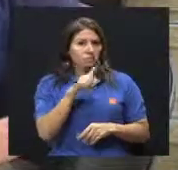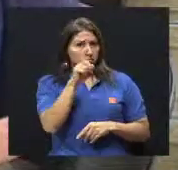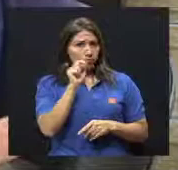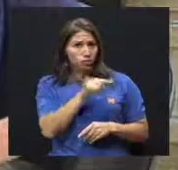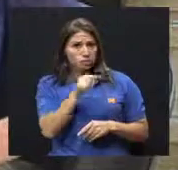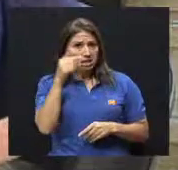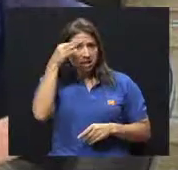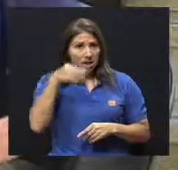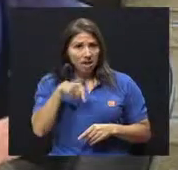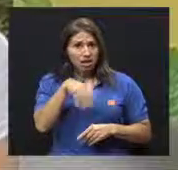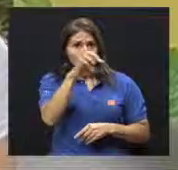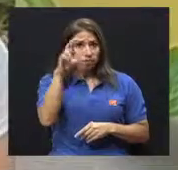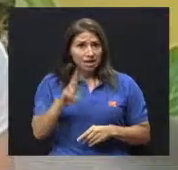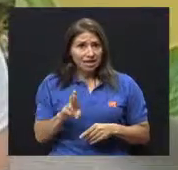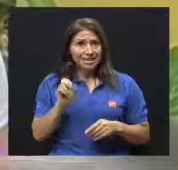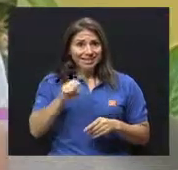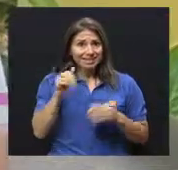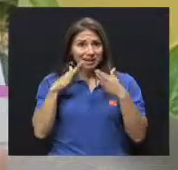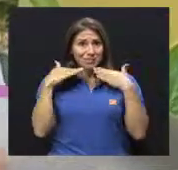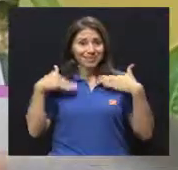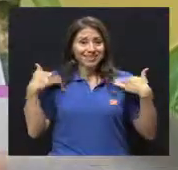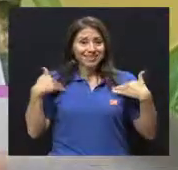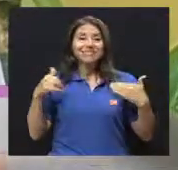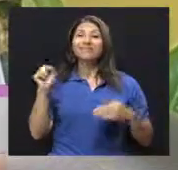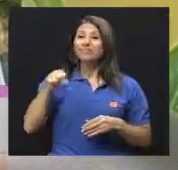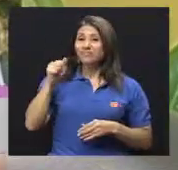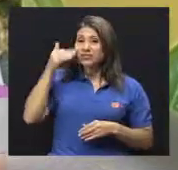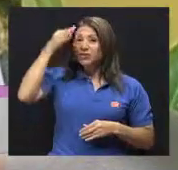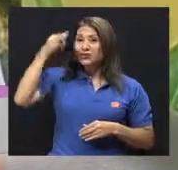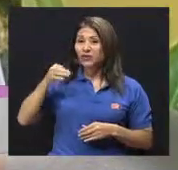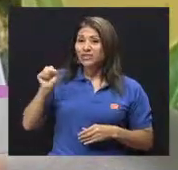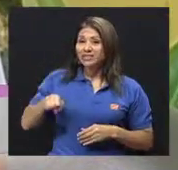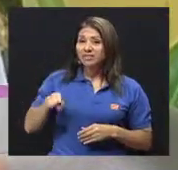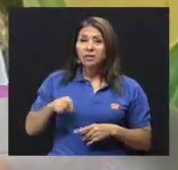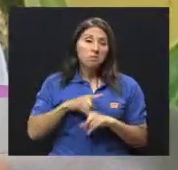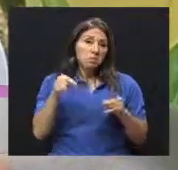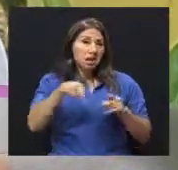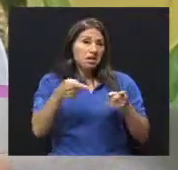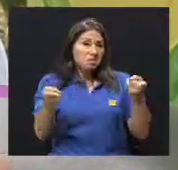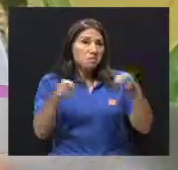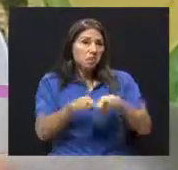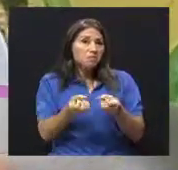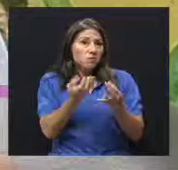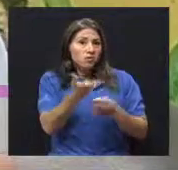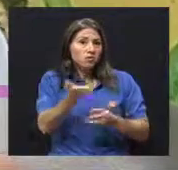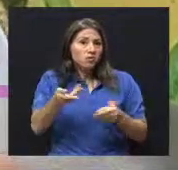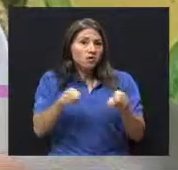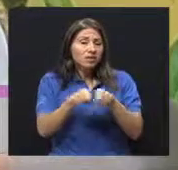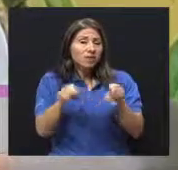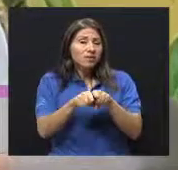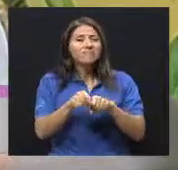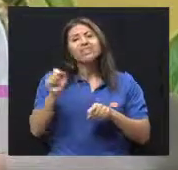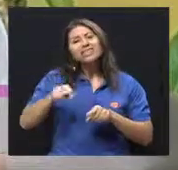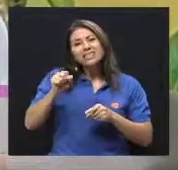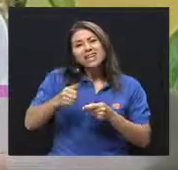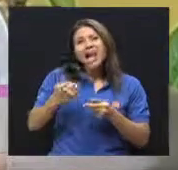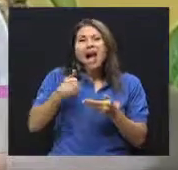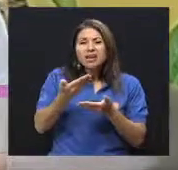estamos felices aquí en Costa Rica? Sí, yo sí, creo que sí. ¿Verdad? Pese a que pasen muchas cosas también, pero... Sí, aunque